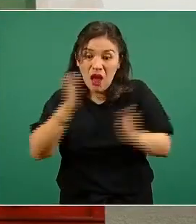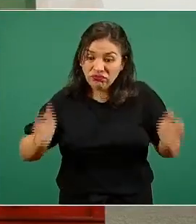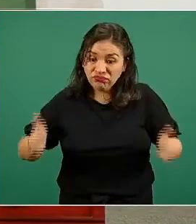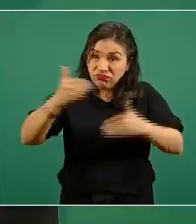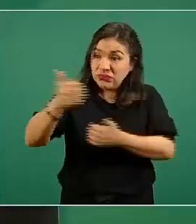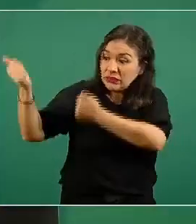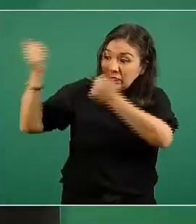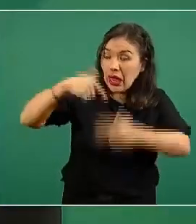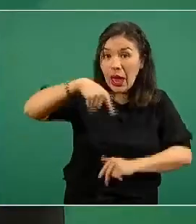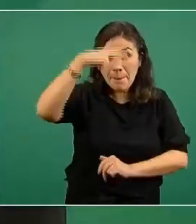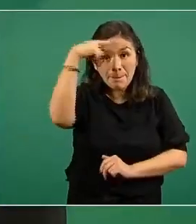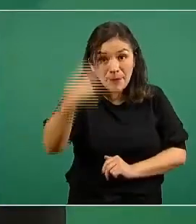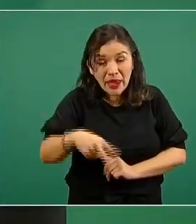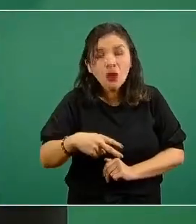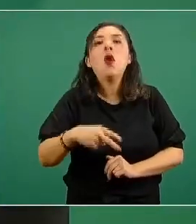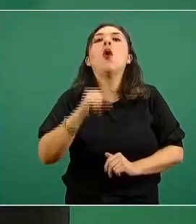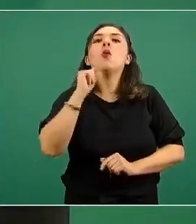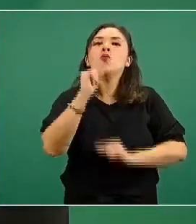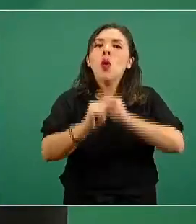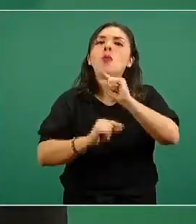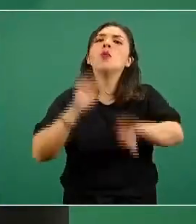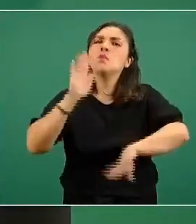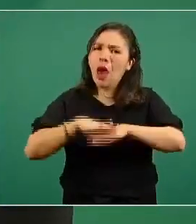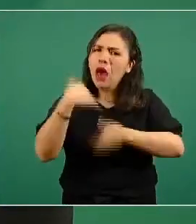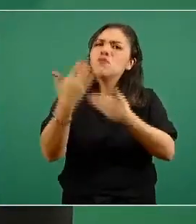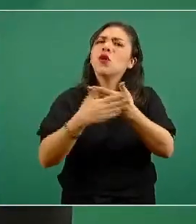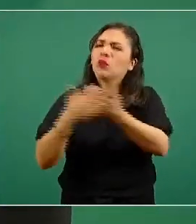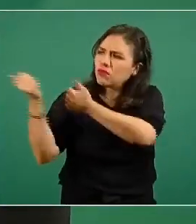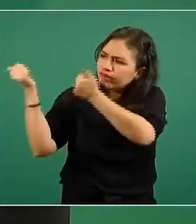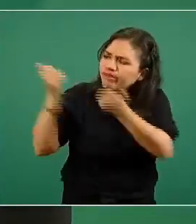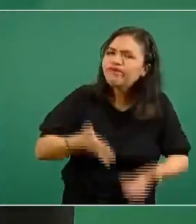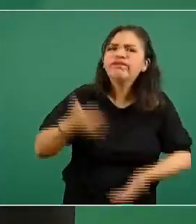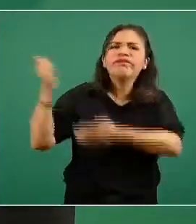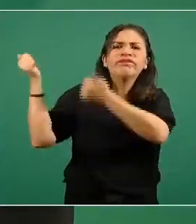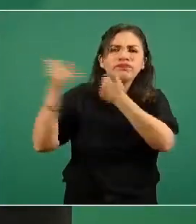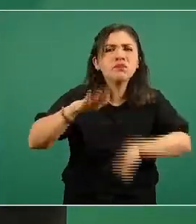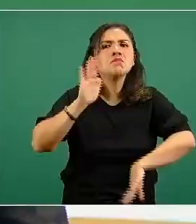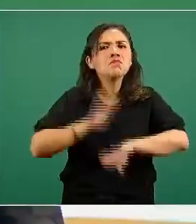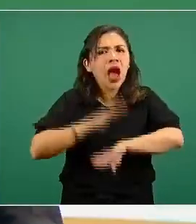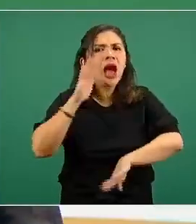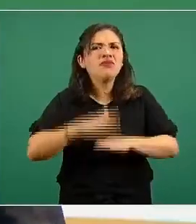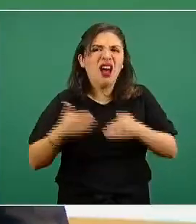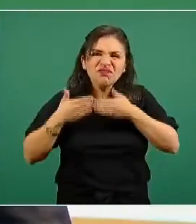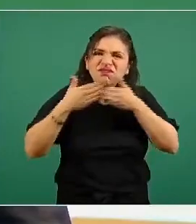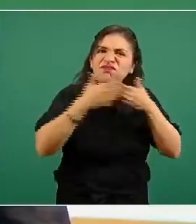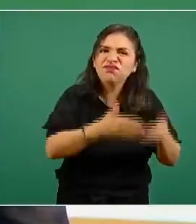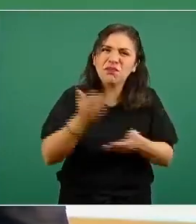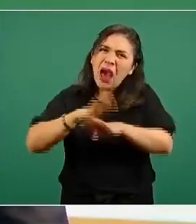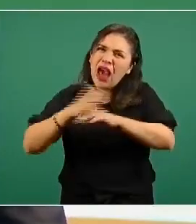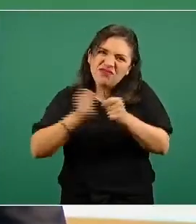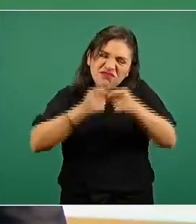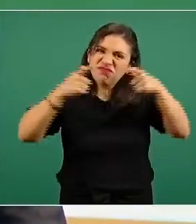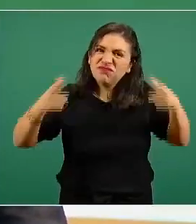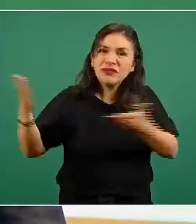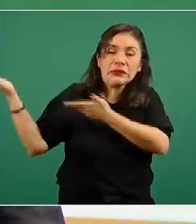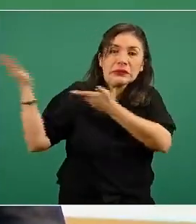a México. Llegarán más dosis cada vez, embarques cada vez más grandes a nuestro país.